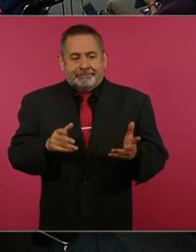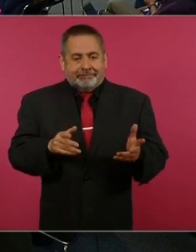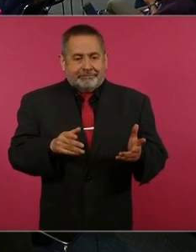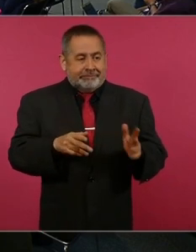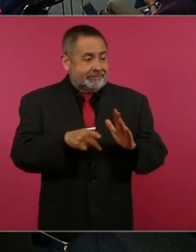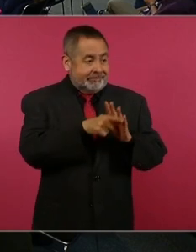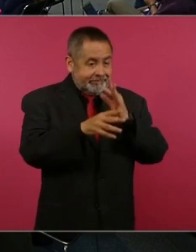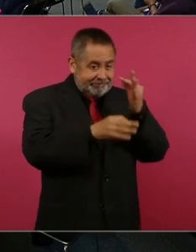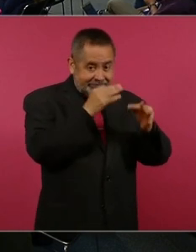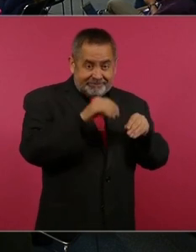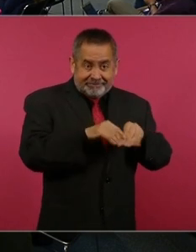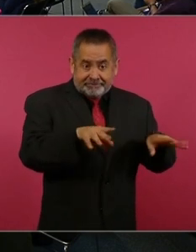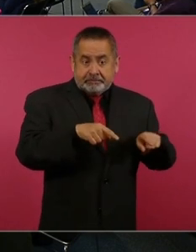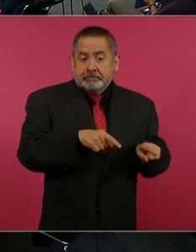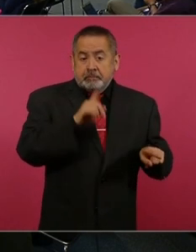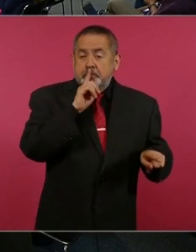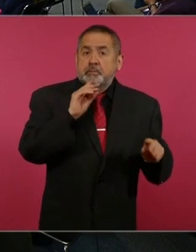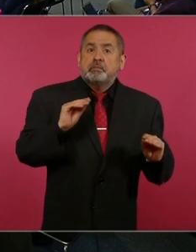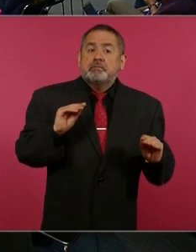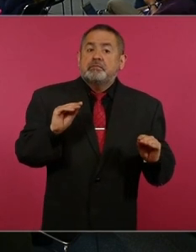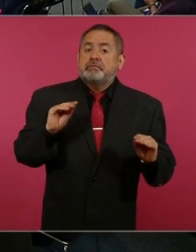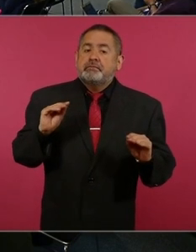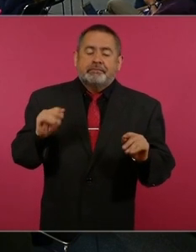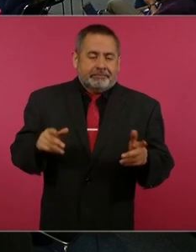los medios